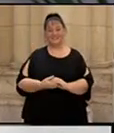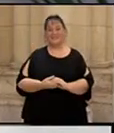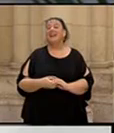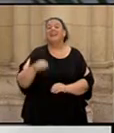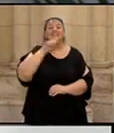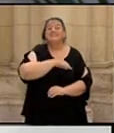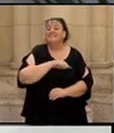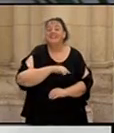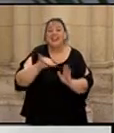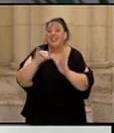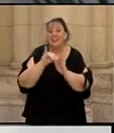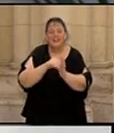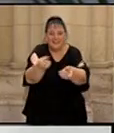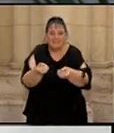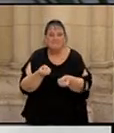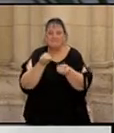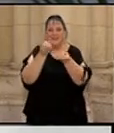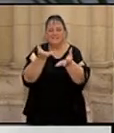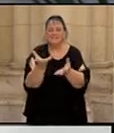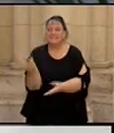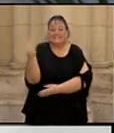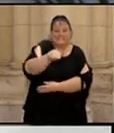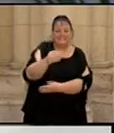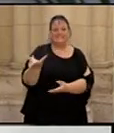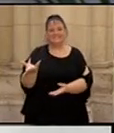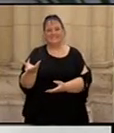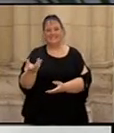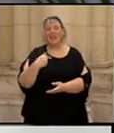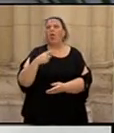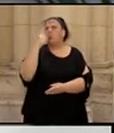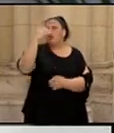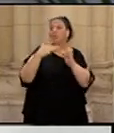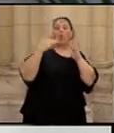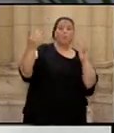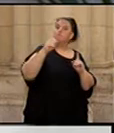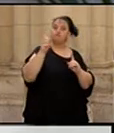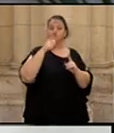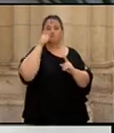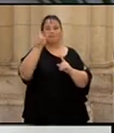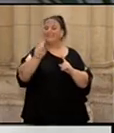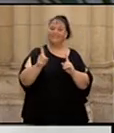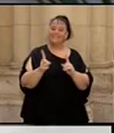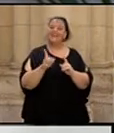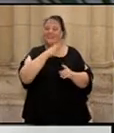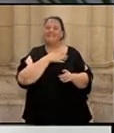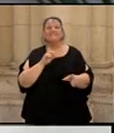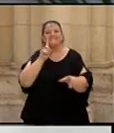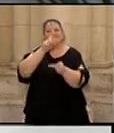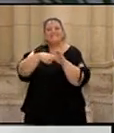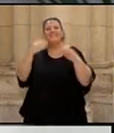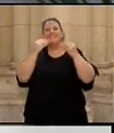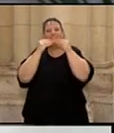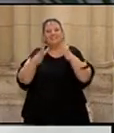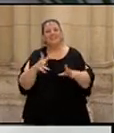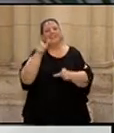Esa cercanía que se manifestó en la encarnación. Dios no es un Dios distante. Quiso entrar en la historia de los hombres.